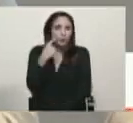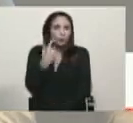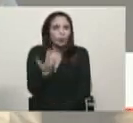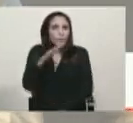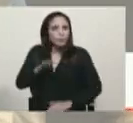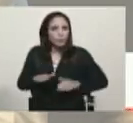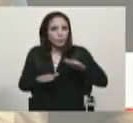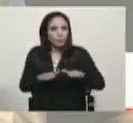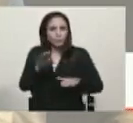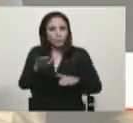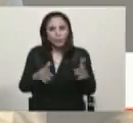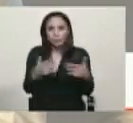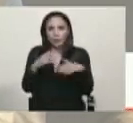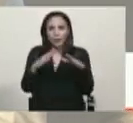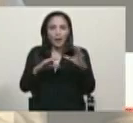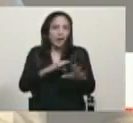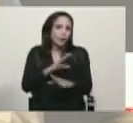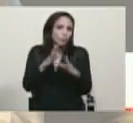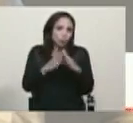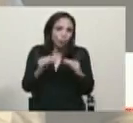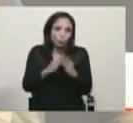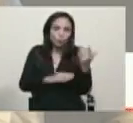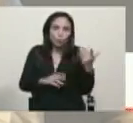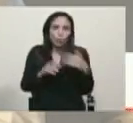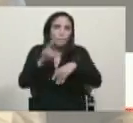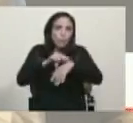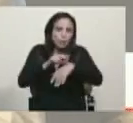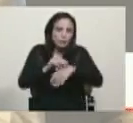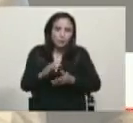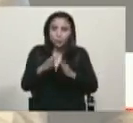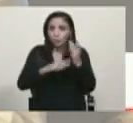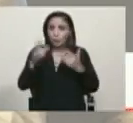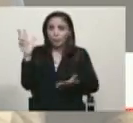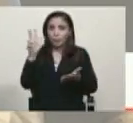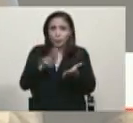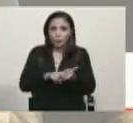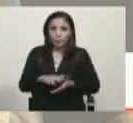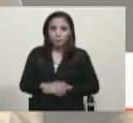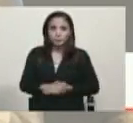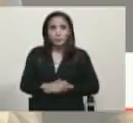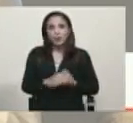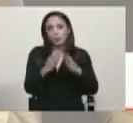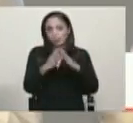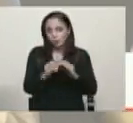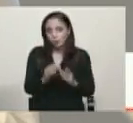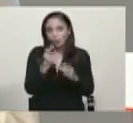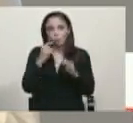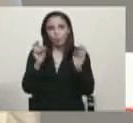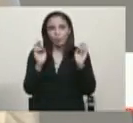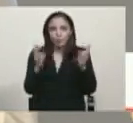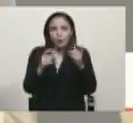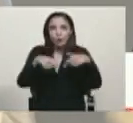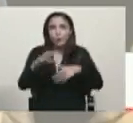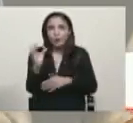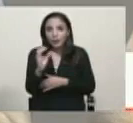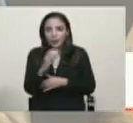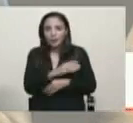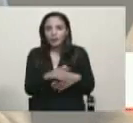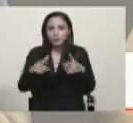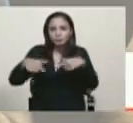paso para ese gran Centro Nacional de Electromedicina que usted acaba de aprobar, que va a tener, como usted bien lo señaló, la sede en Caracas y va a